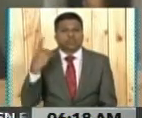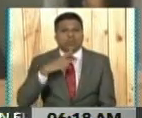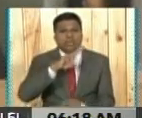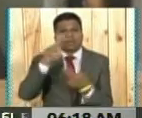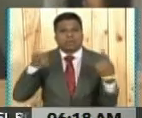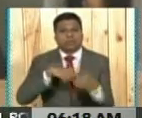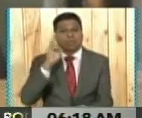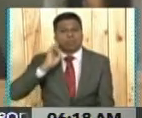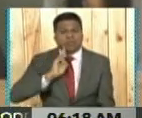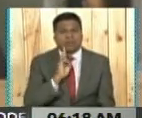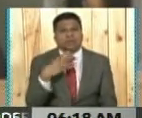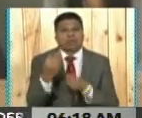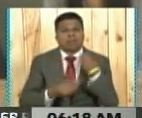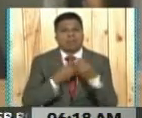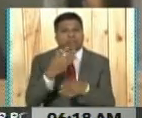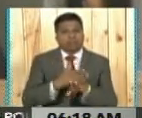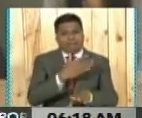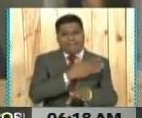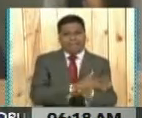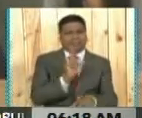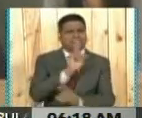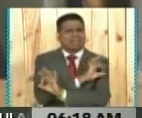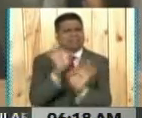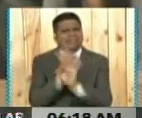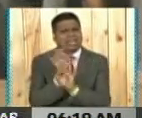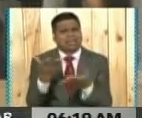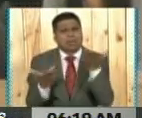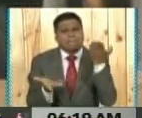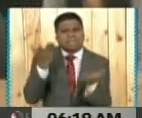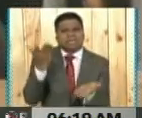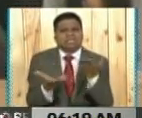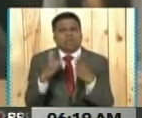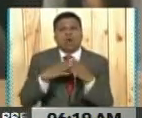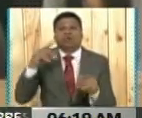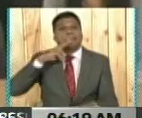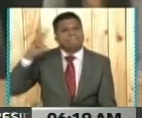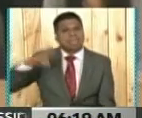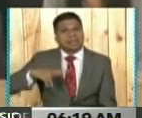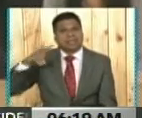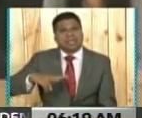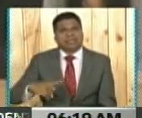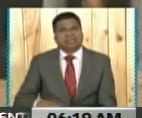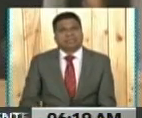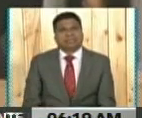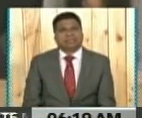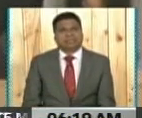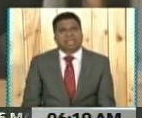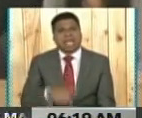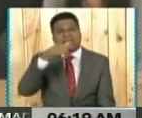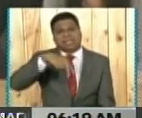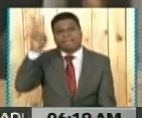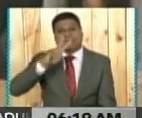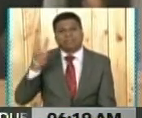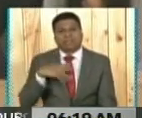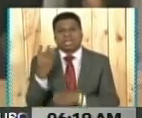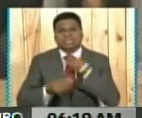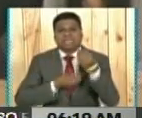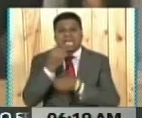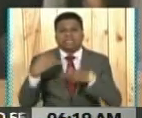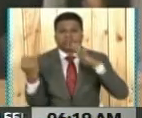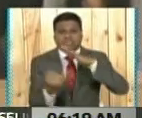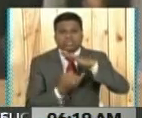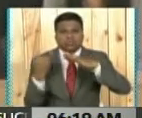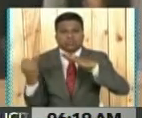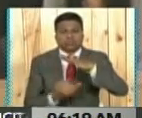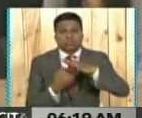y como un hecho sin precedentes y sin comparación con otras realidades, en Venezuela se han creado instituciones